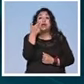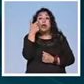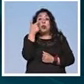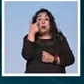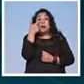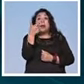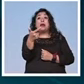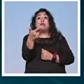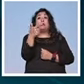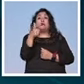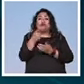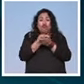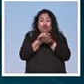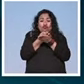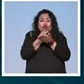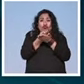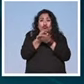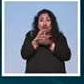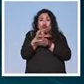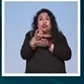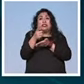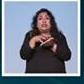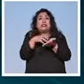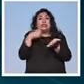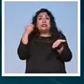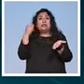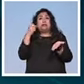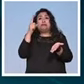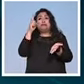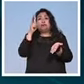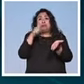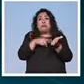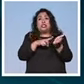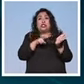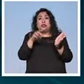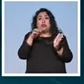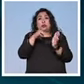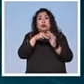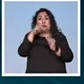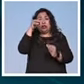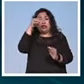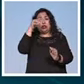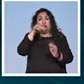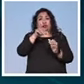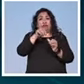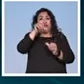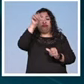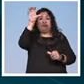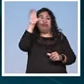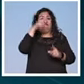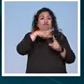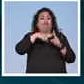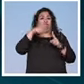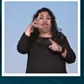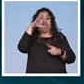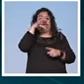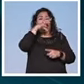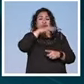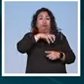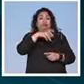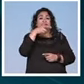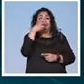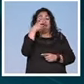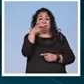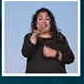encontraron escarabajos descortezadores a más de 1.200 metros de altitud debido al calentamiento global.